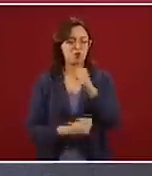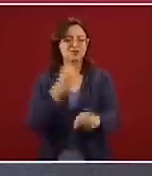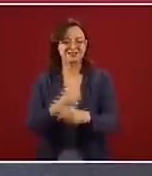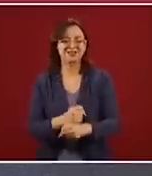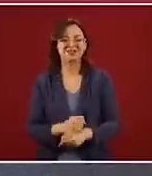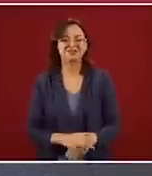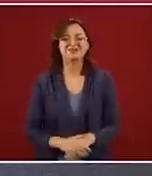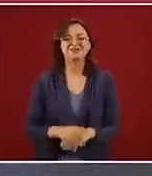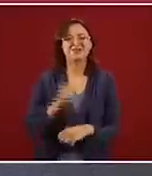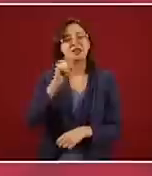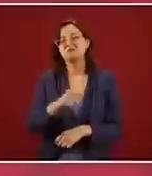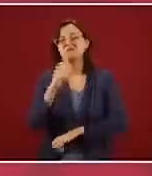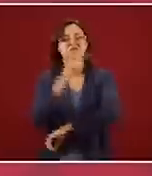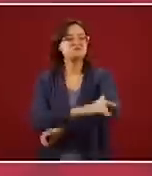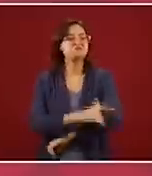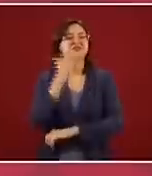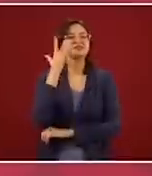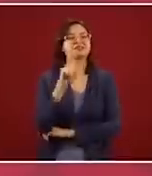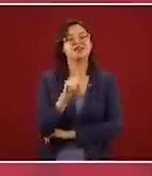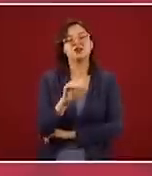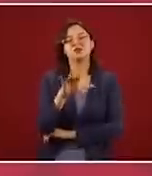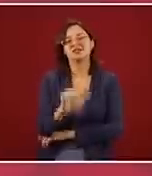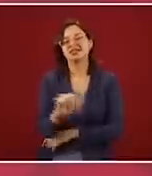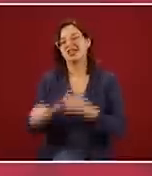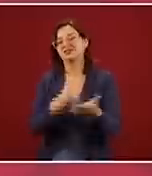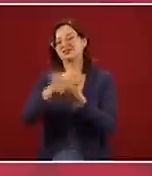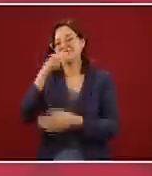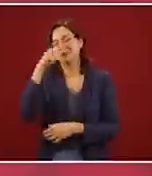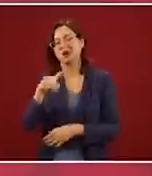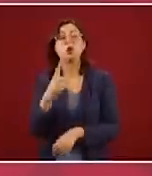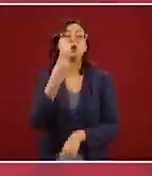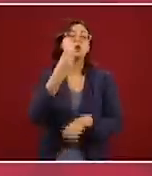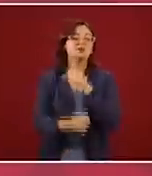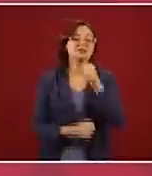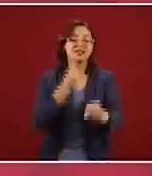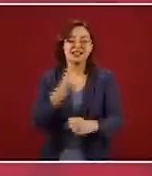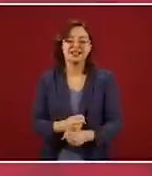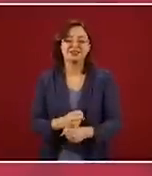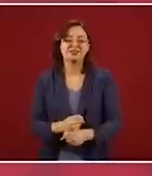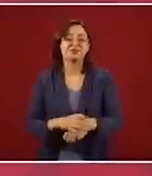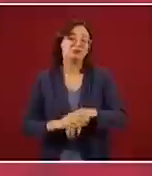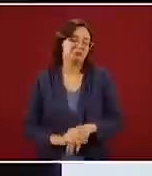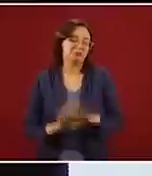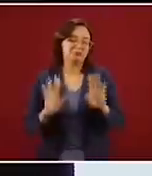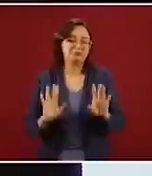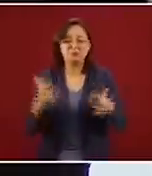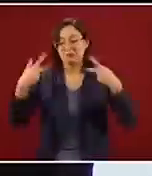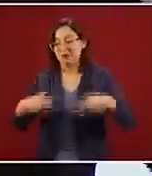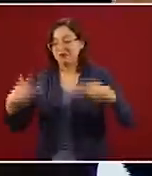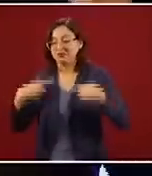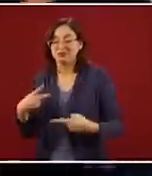en Santa Lucía o en el aeropuerto de la Ciudad de México. Un año, en tanto el que